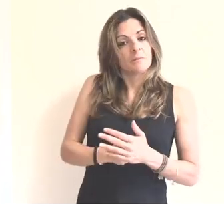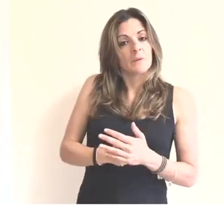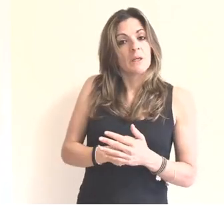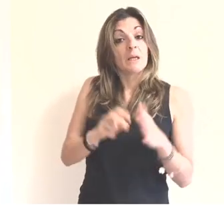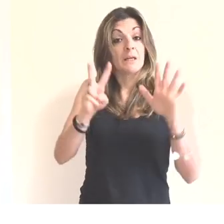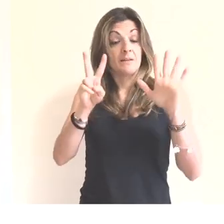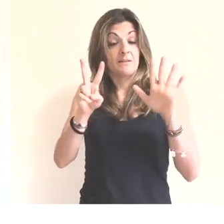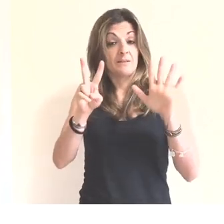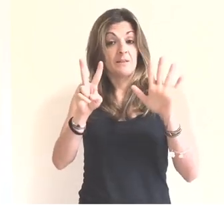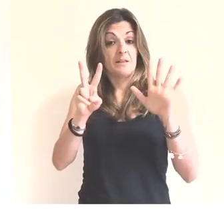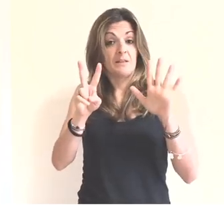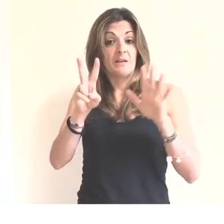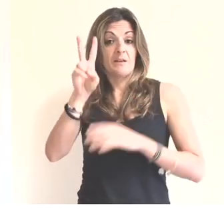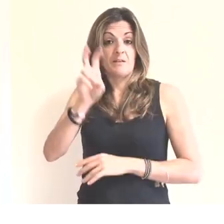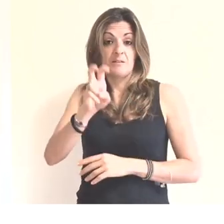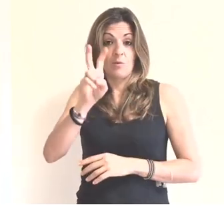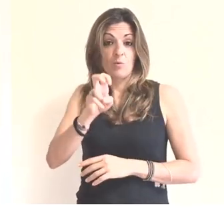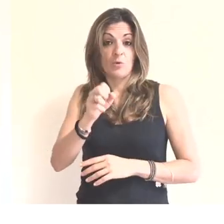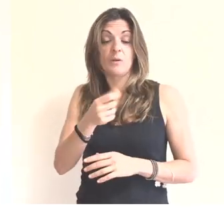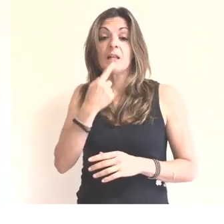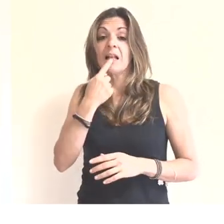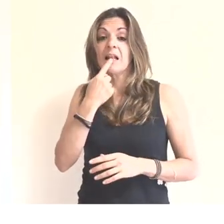Retén 7.